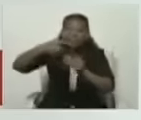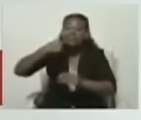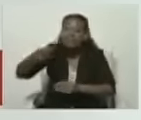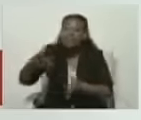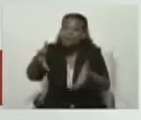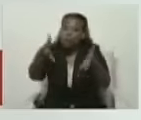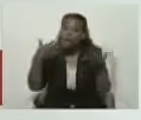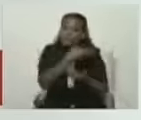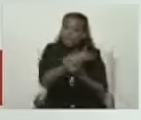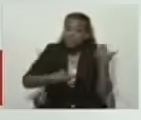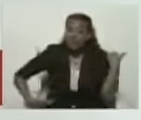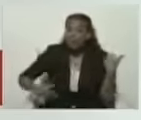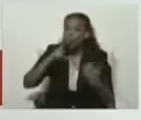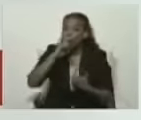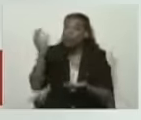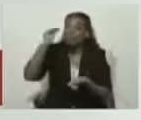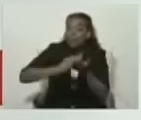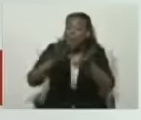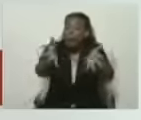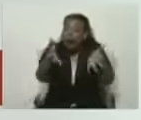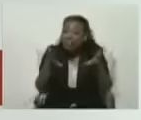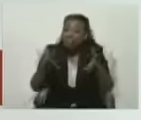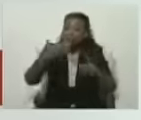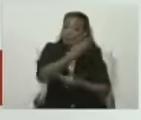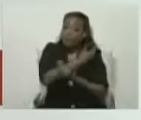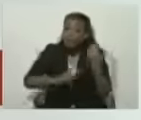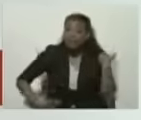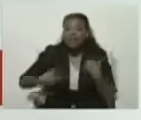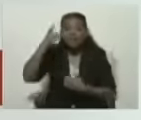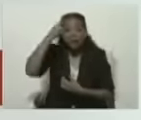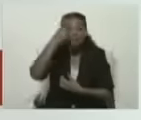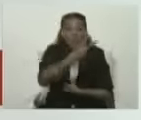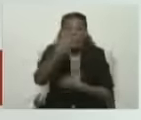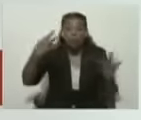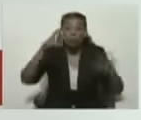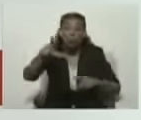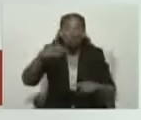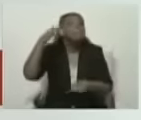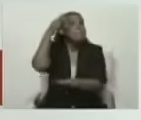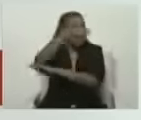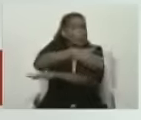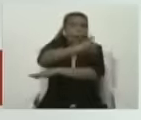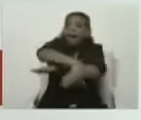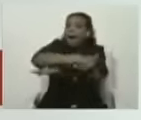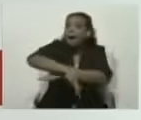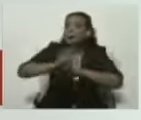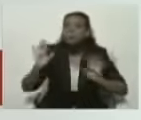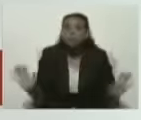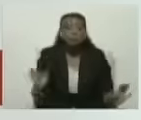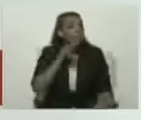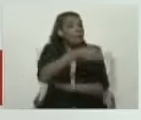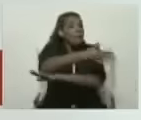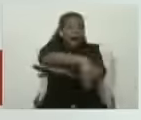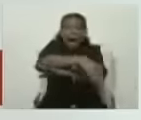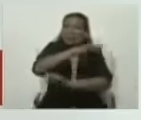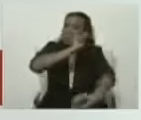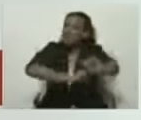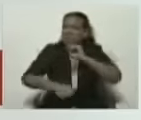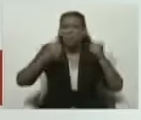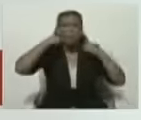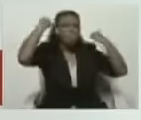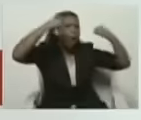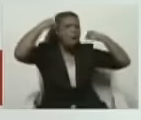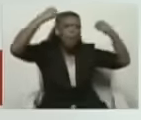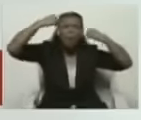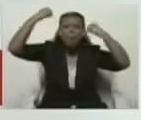presidente Maduro como ganador de las elecciones del 28 de julio, nos vamos para la calle a defender y a